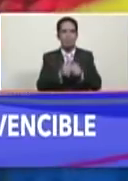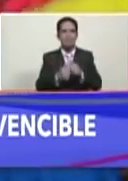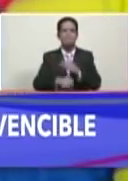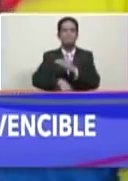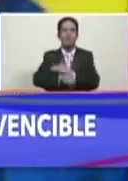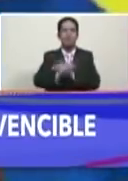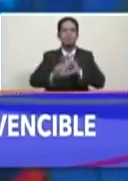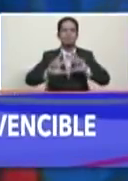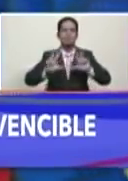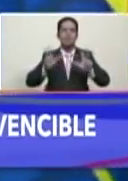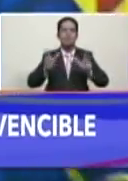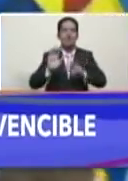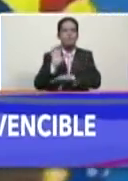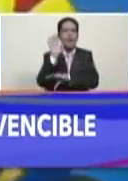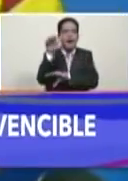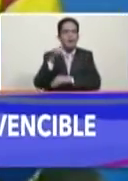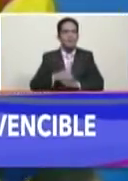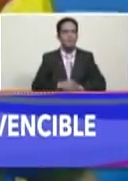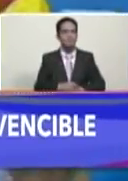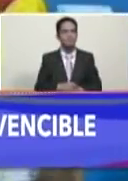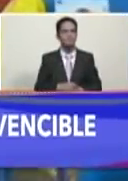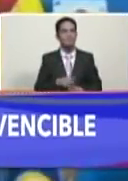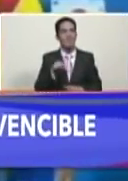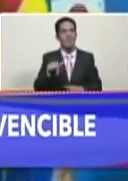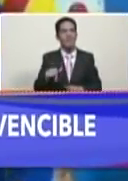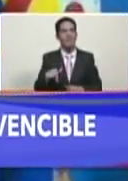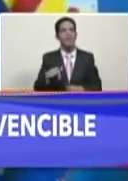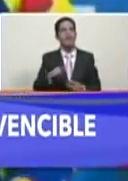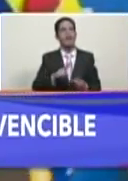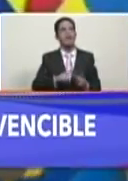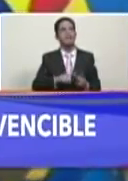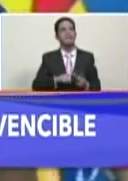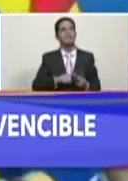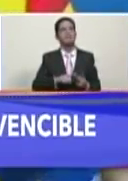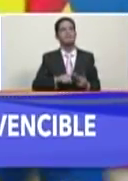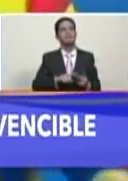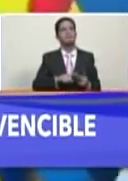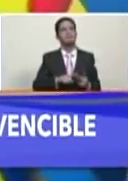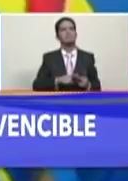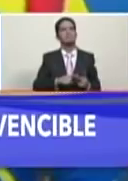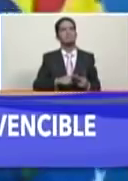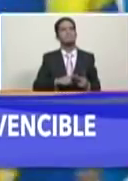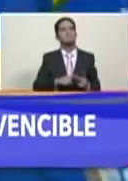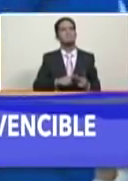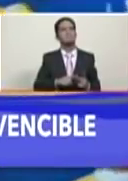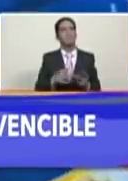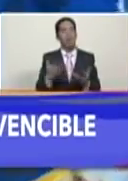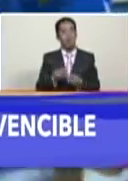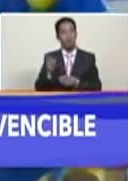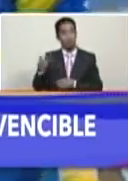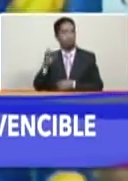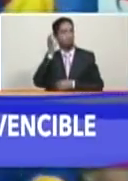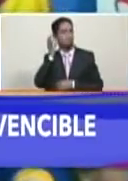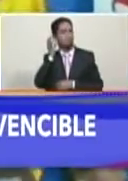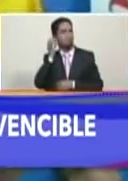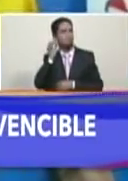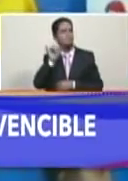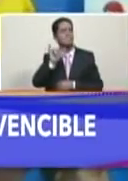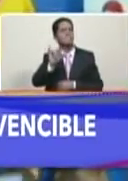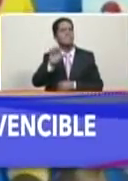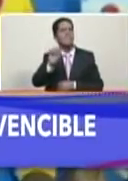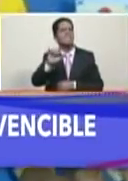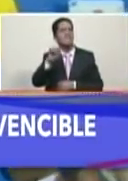futbolito, voleibol y baloncesto. Bueno, presidente, este es el comedor Escuela Mama Rosa. Aquí se encuentra con nosotros Jessica Lalama